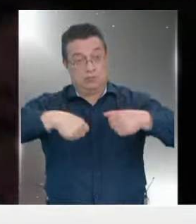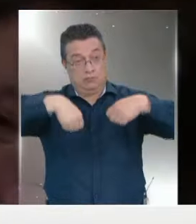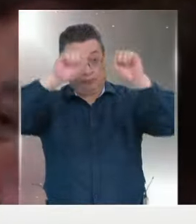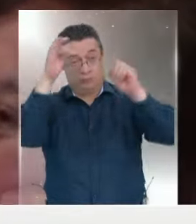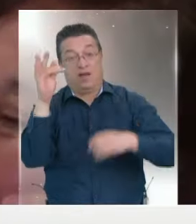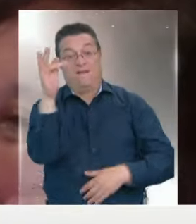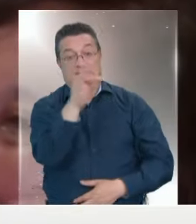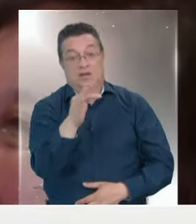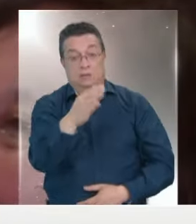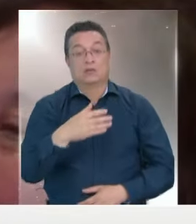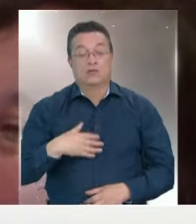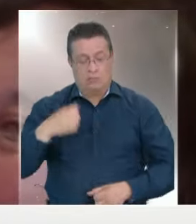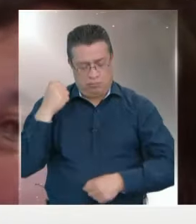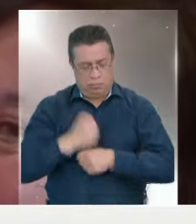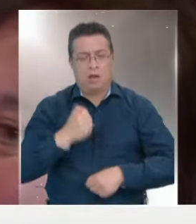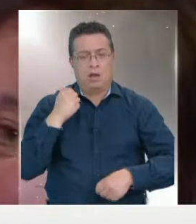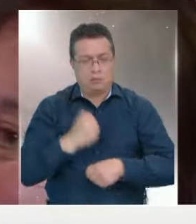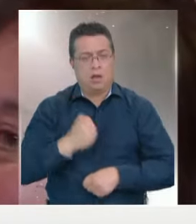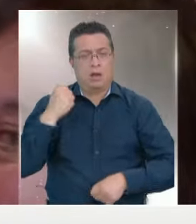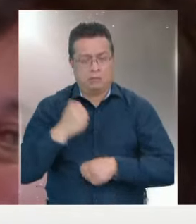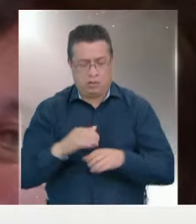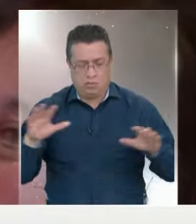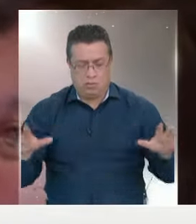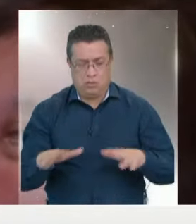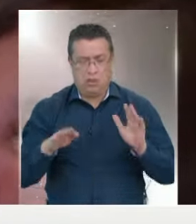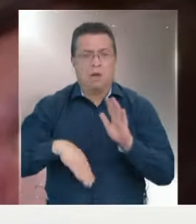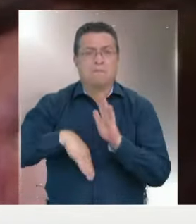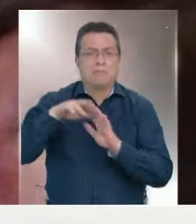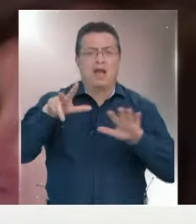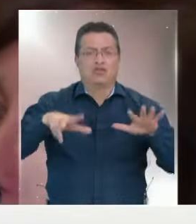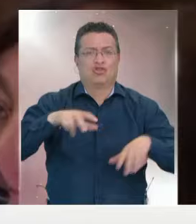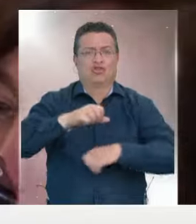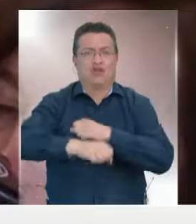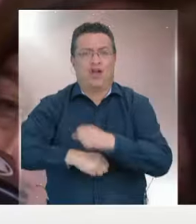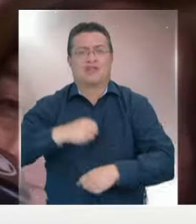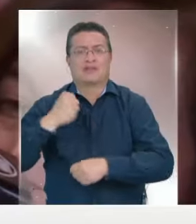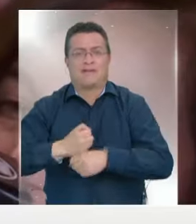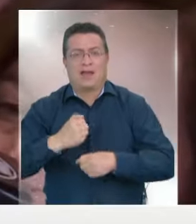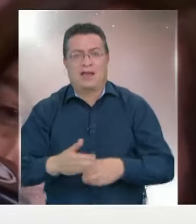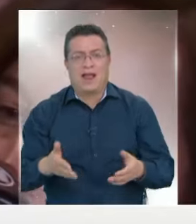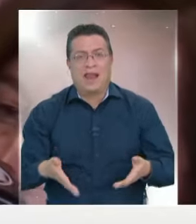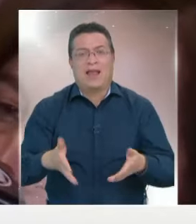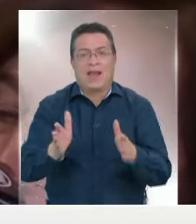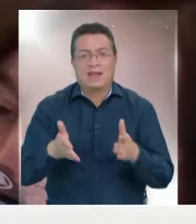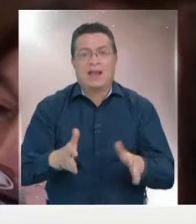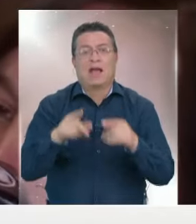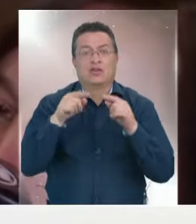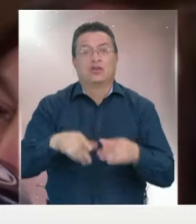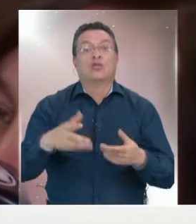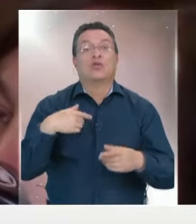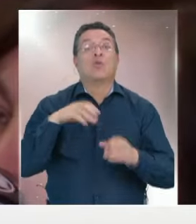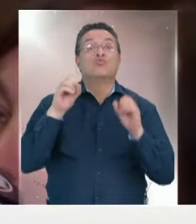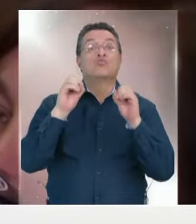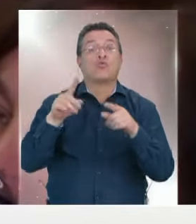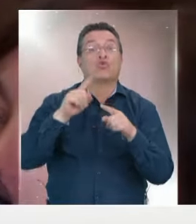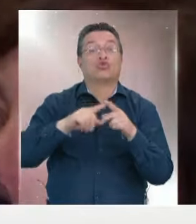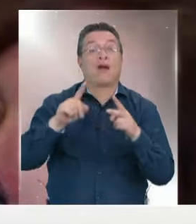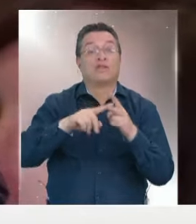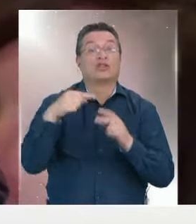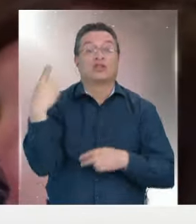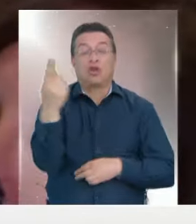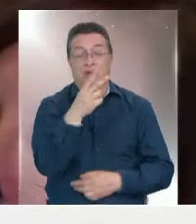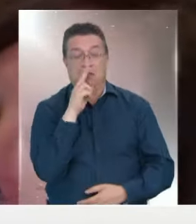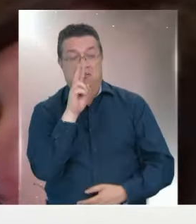elección. Trabajamos para este momento, llevamos más de 18 años trabajando en la calle. Muchas veces los medios nos reducen